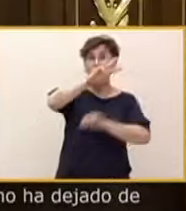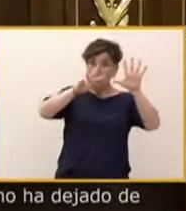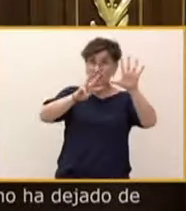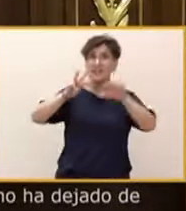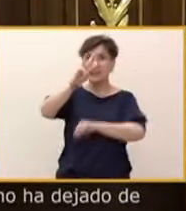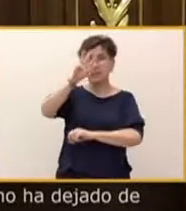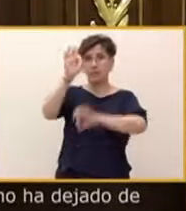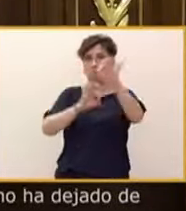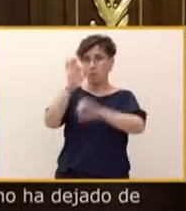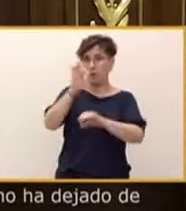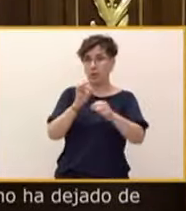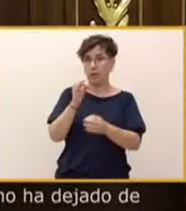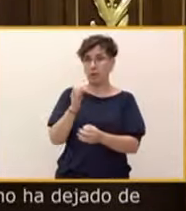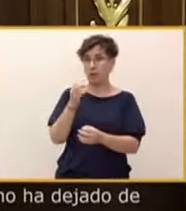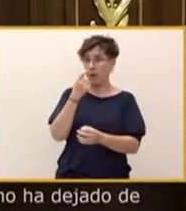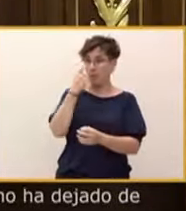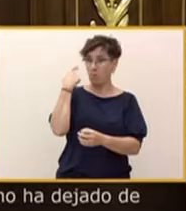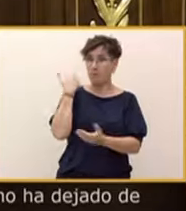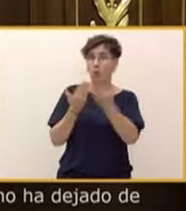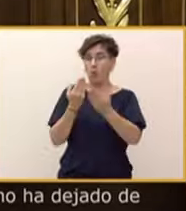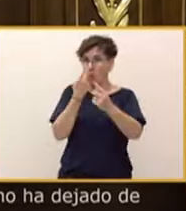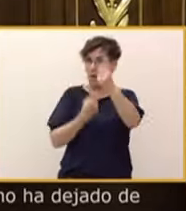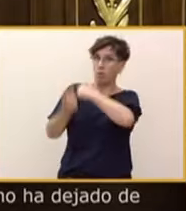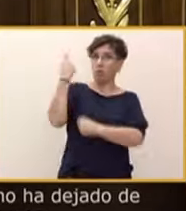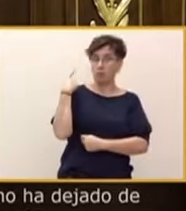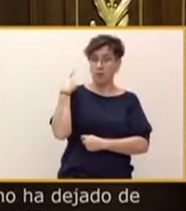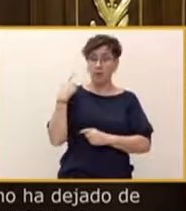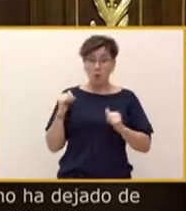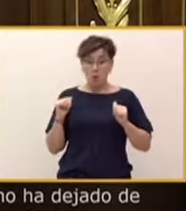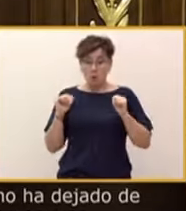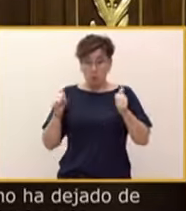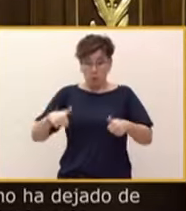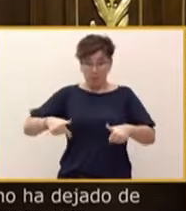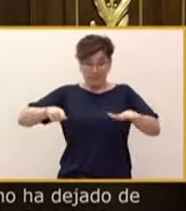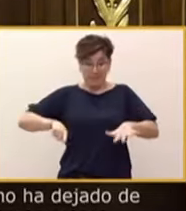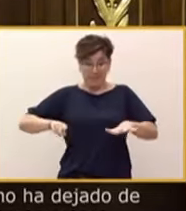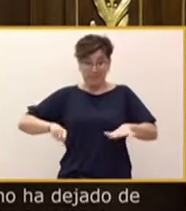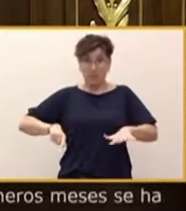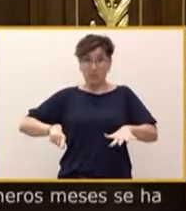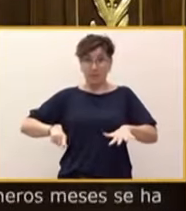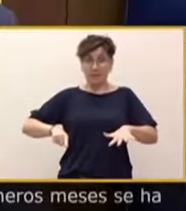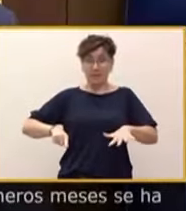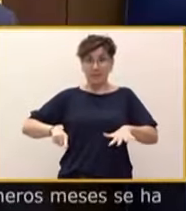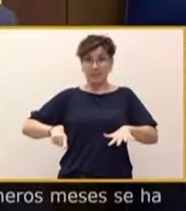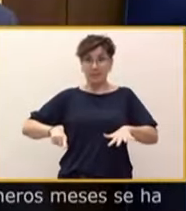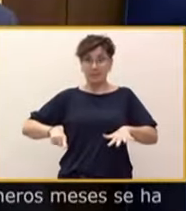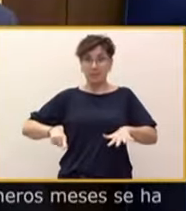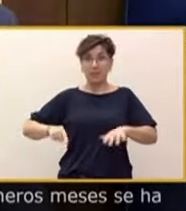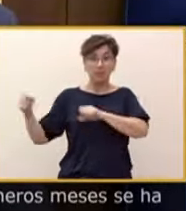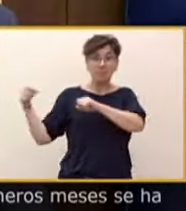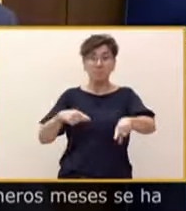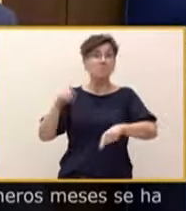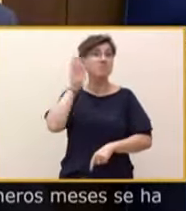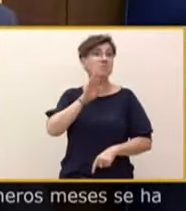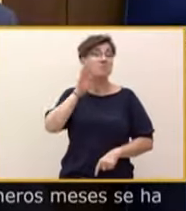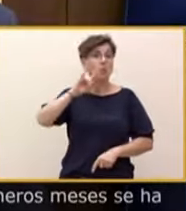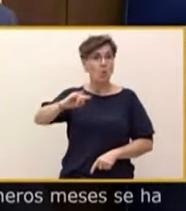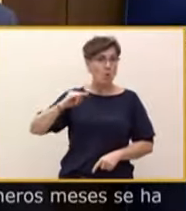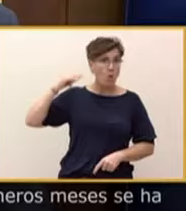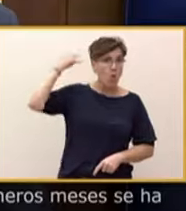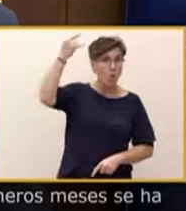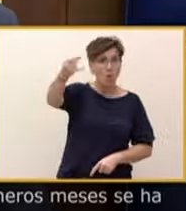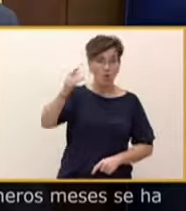dedica a insultar al que ha preguntado y no responder nada, igual nos enteraremos de algo. Sobre el tema de la inmigración, a ver,